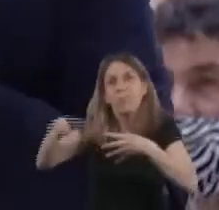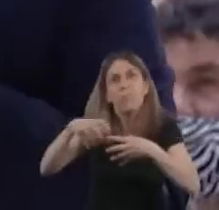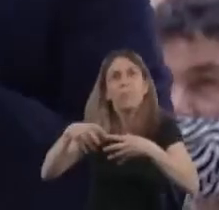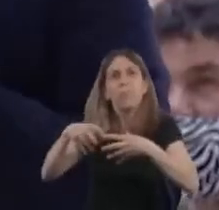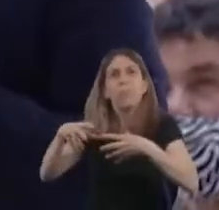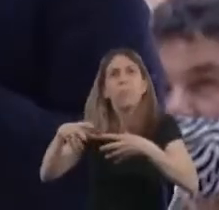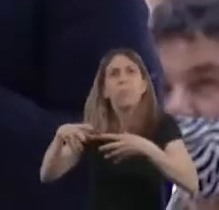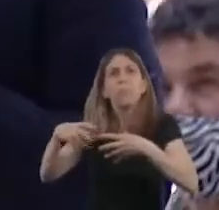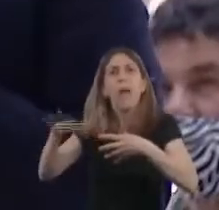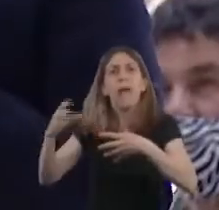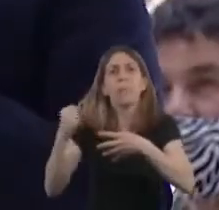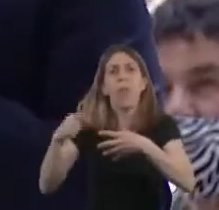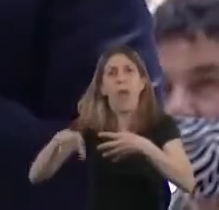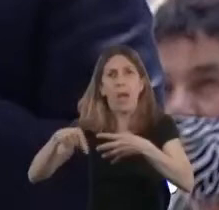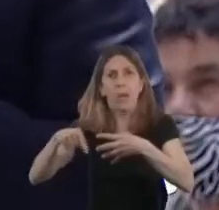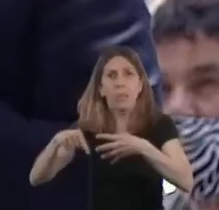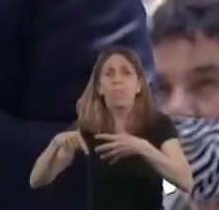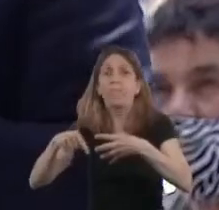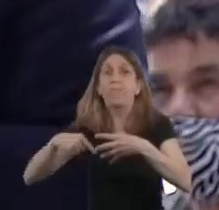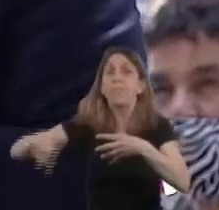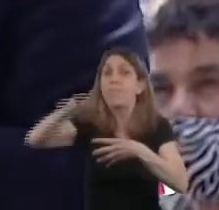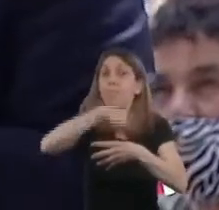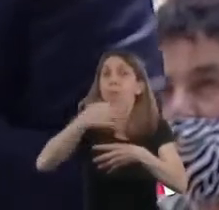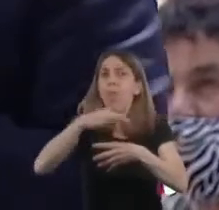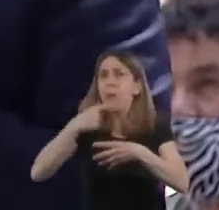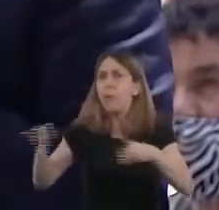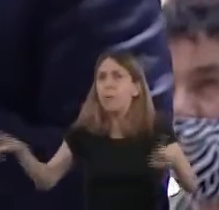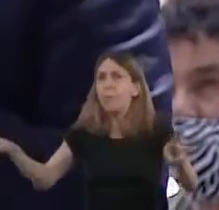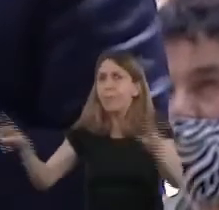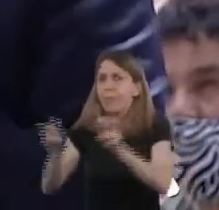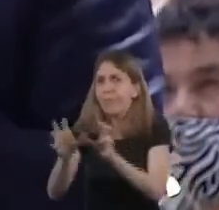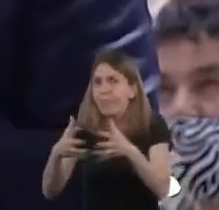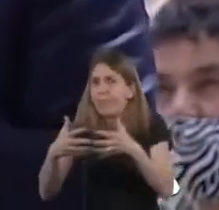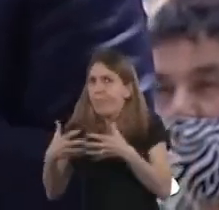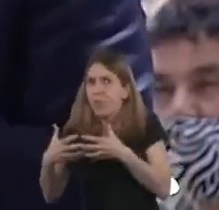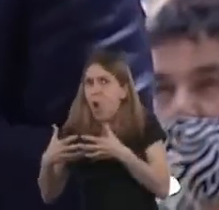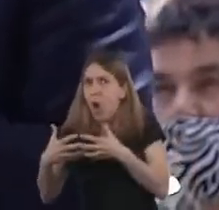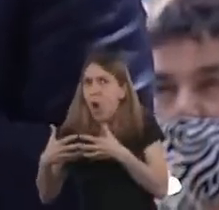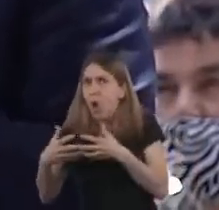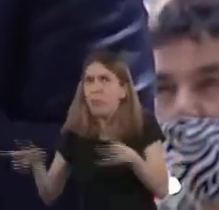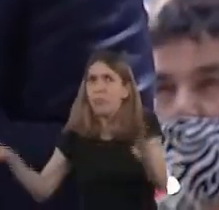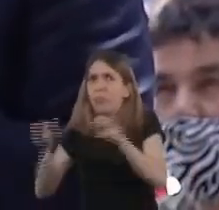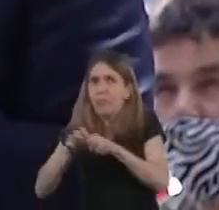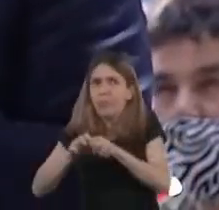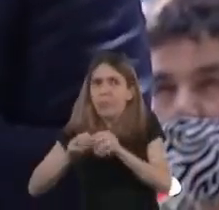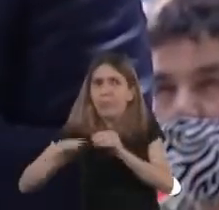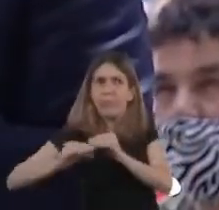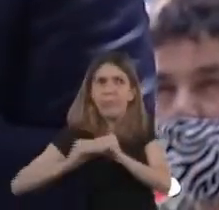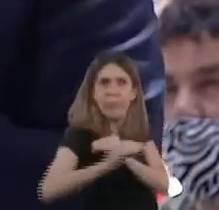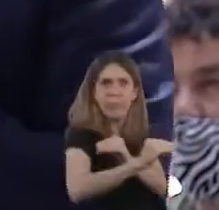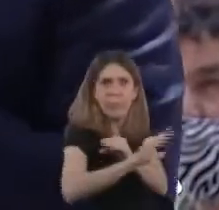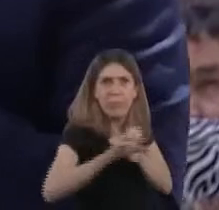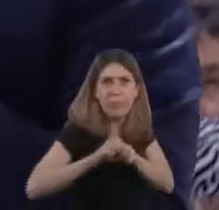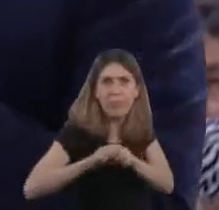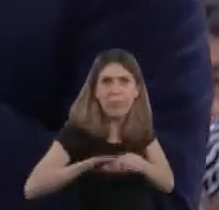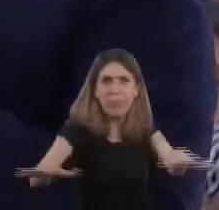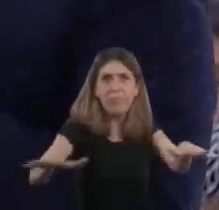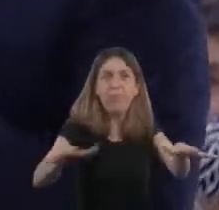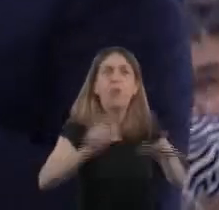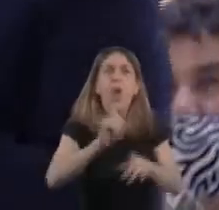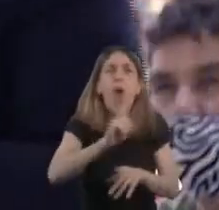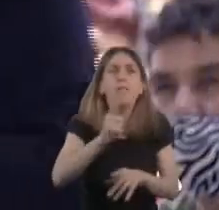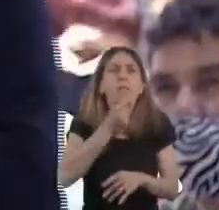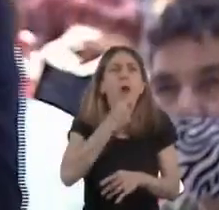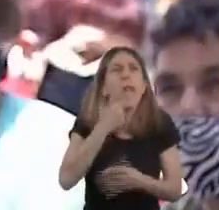permitir que el ingreso se distribuya de un modo más equitativo. No es posible que algunos, en